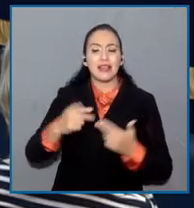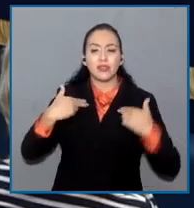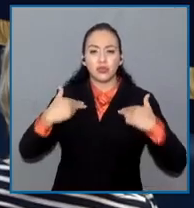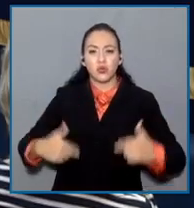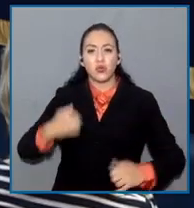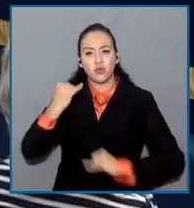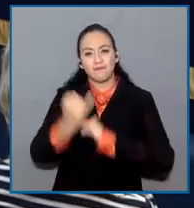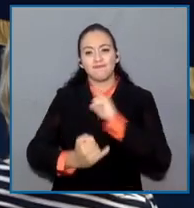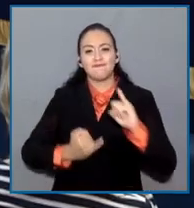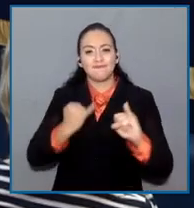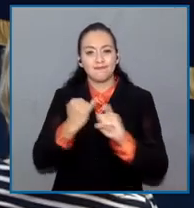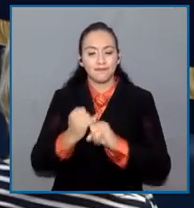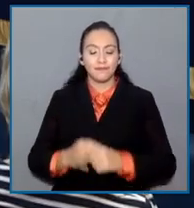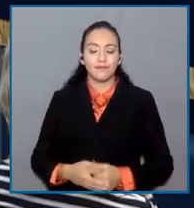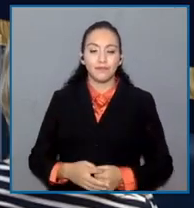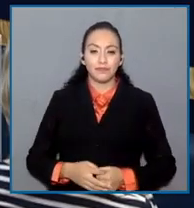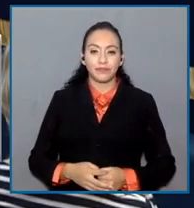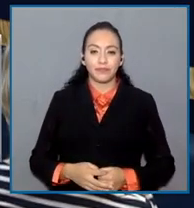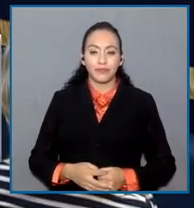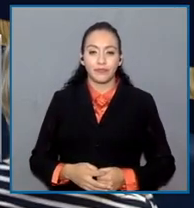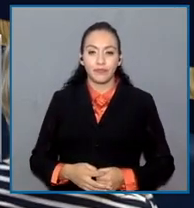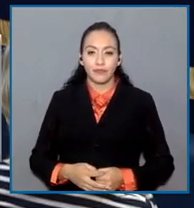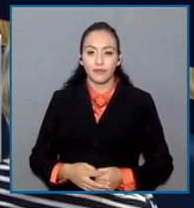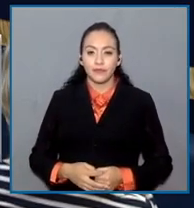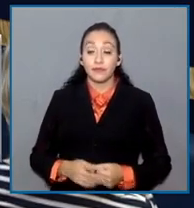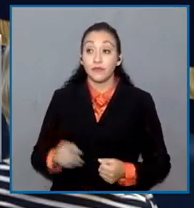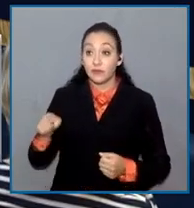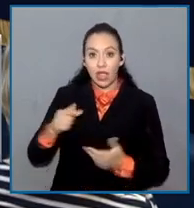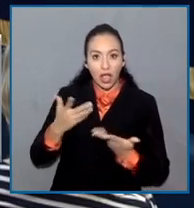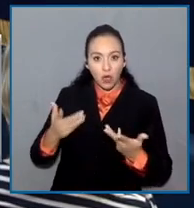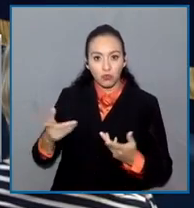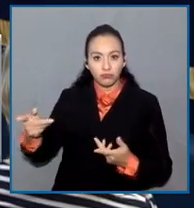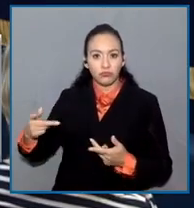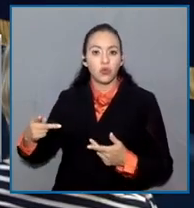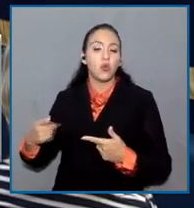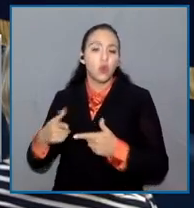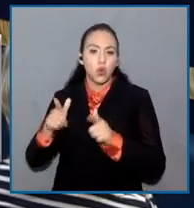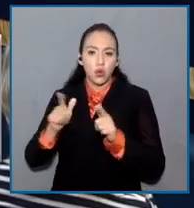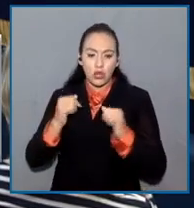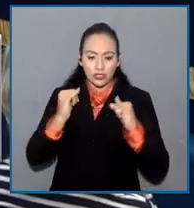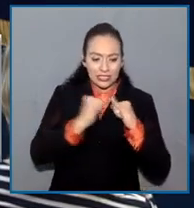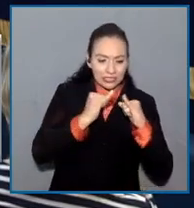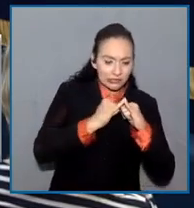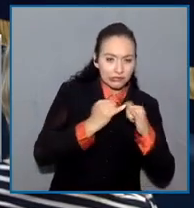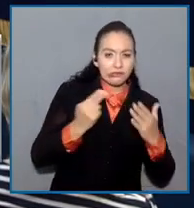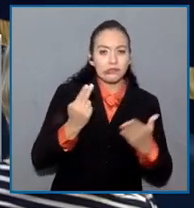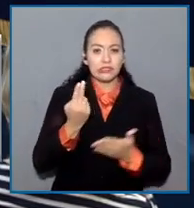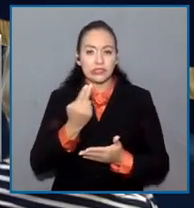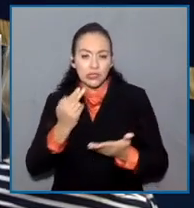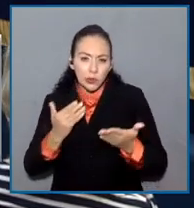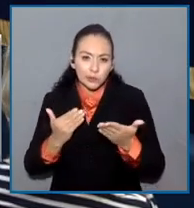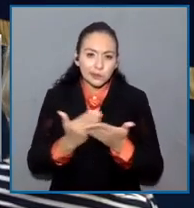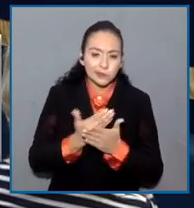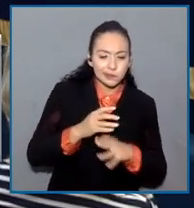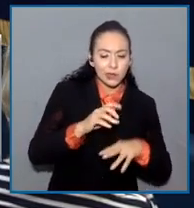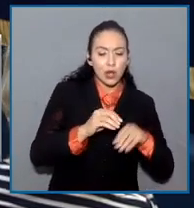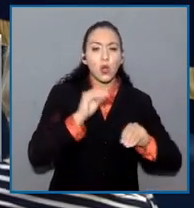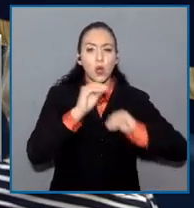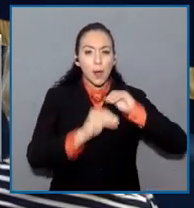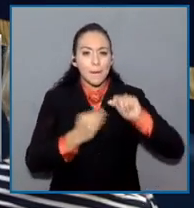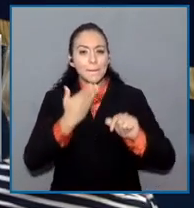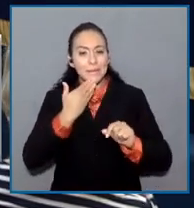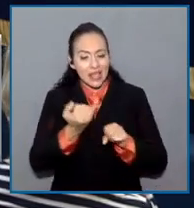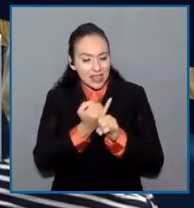La permeabilidad y mutabilidad que deben tener las constituciones para incorporar contenidos y principios de otros regímenes